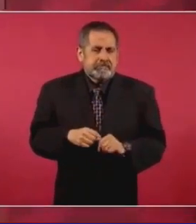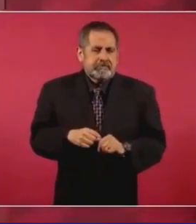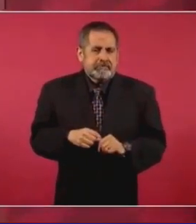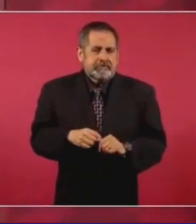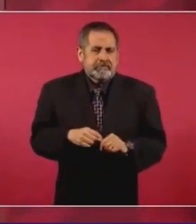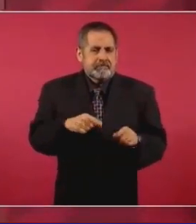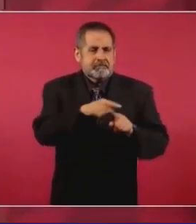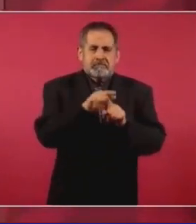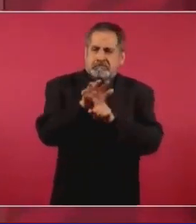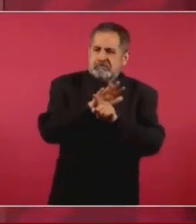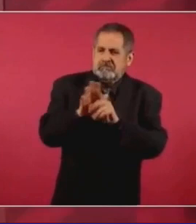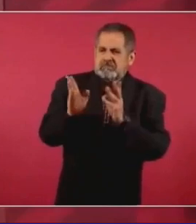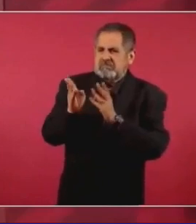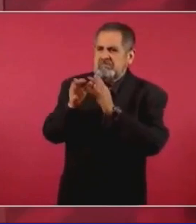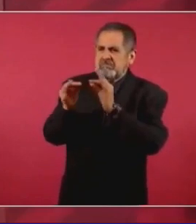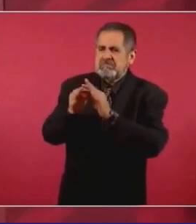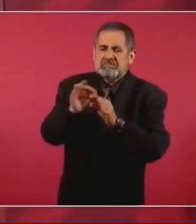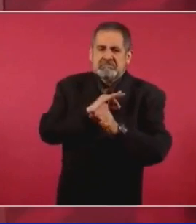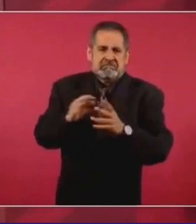para la manipulación.